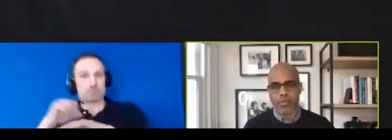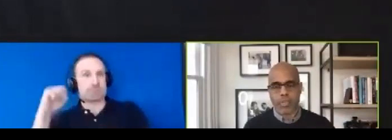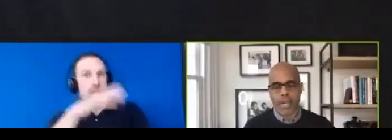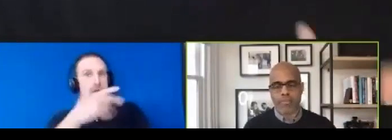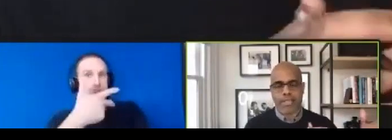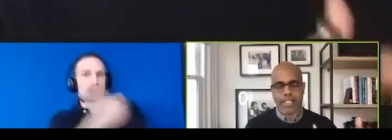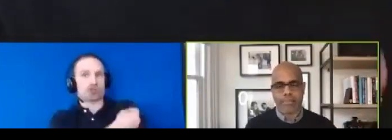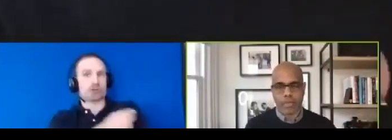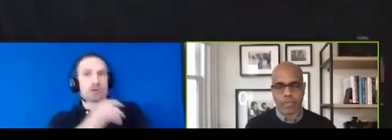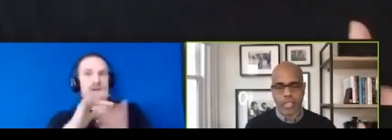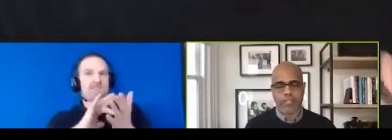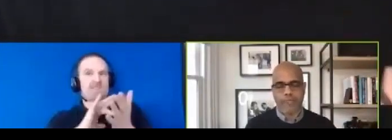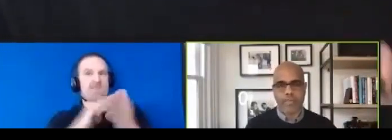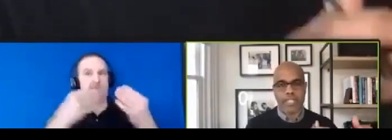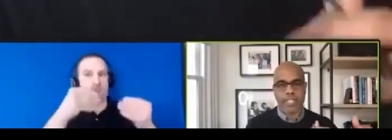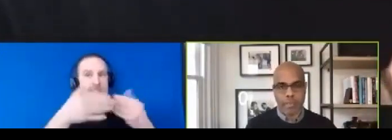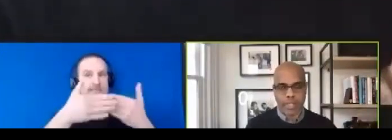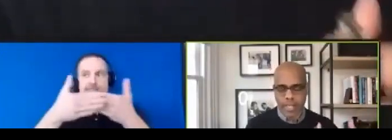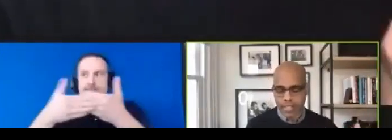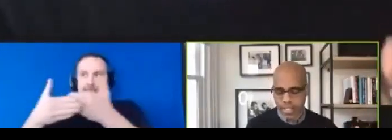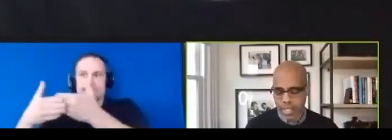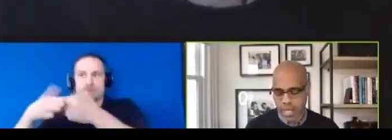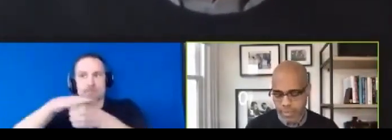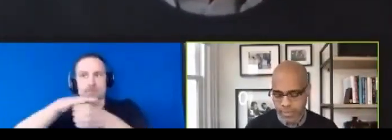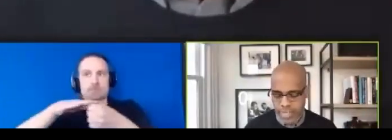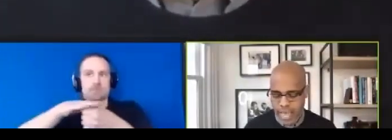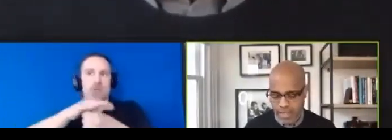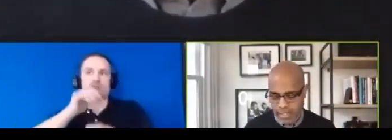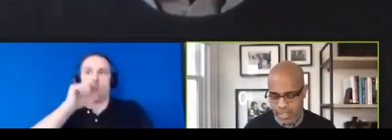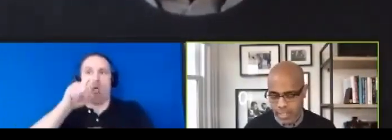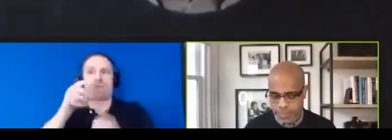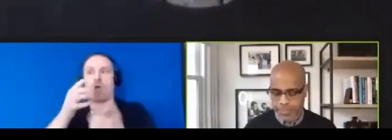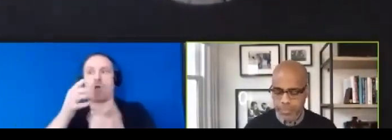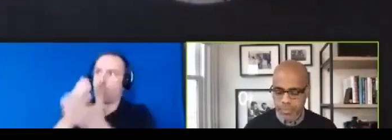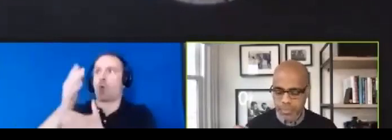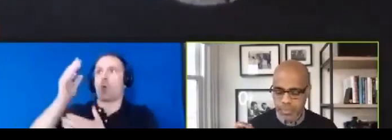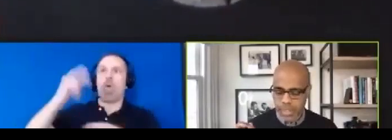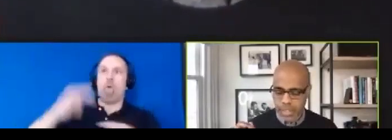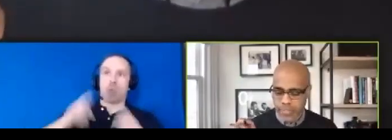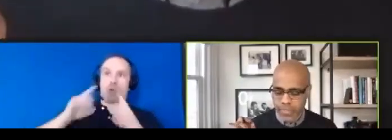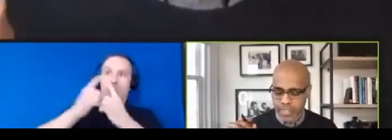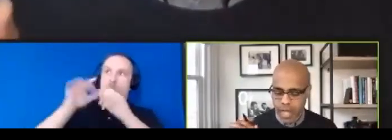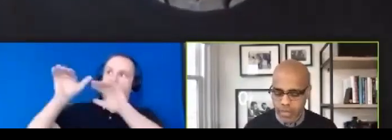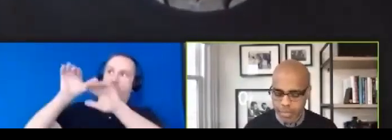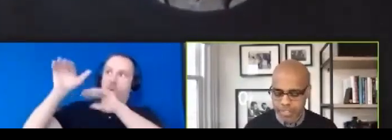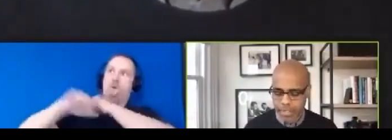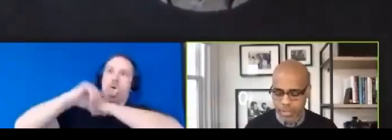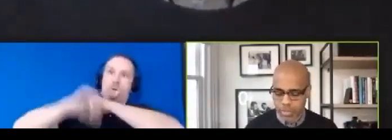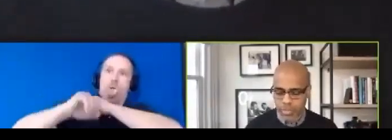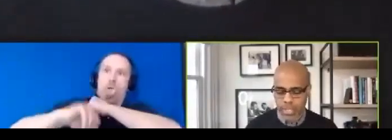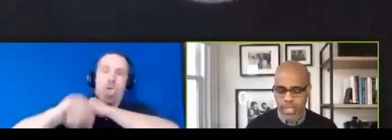ser que la concentración que se trata va a tratar de hacer en marzo estas dosis a la mejor no van a empezar hasta